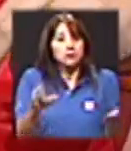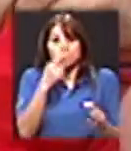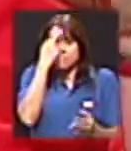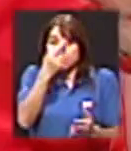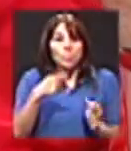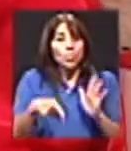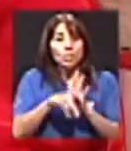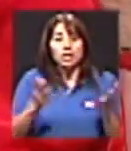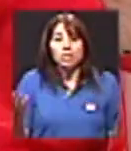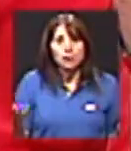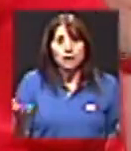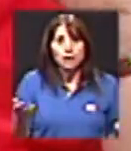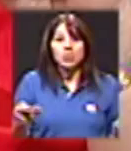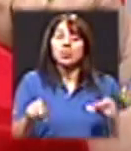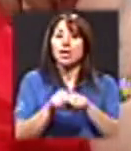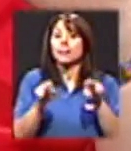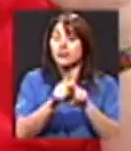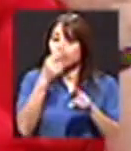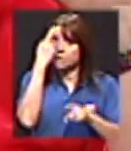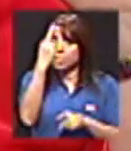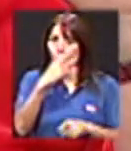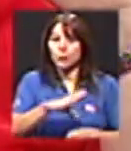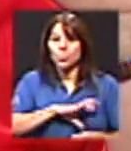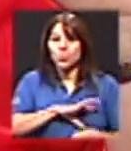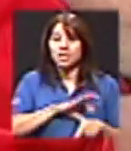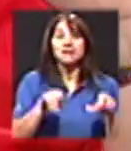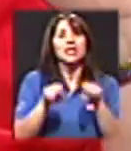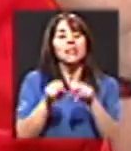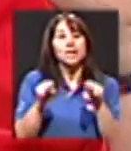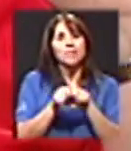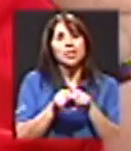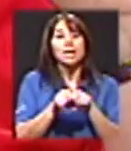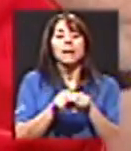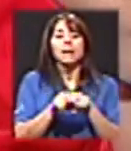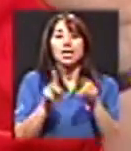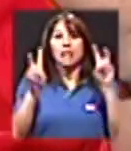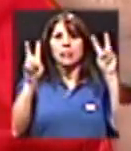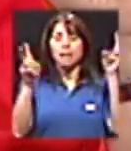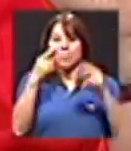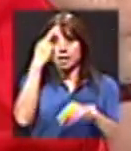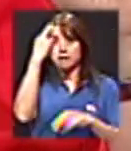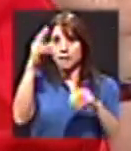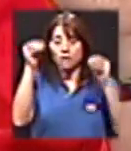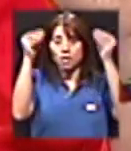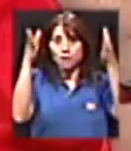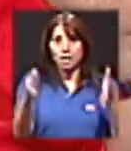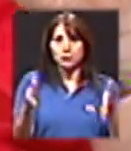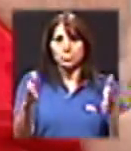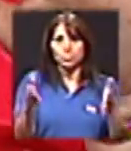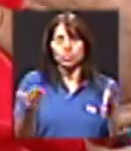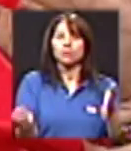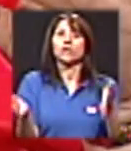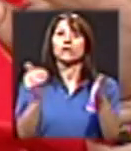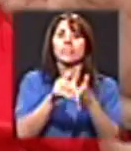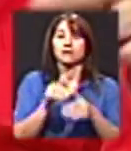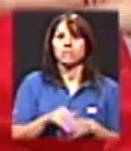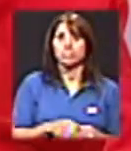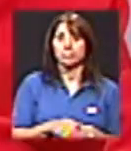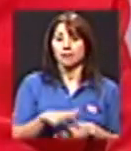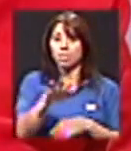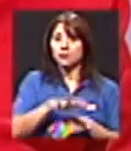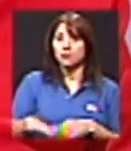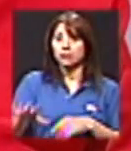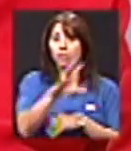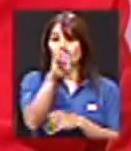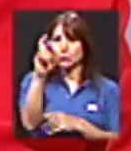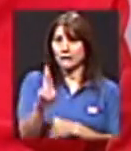Rescatar el tema del respeto a los policías y rescatar el tema del respeto a los maestros. Un país como el nuestro, que